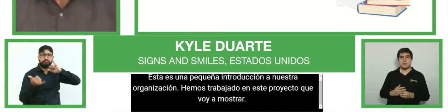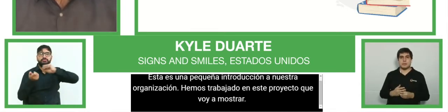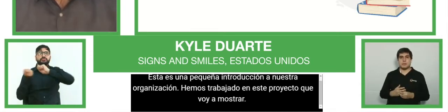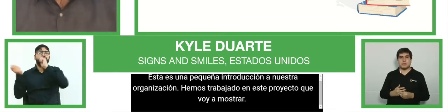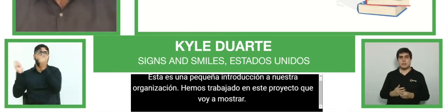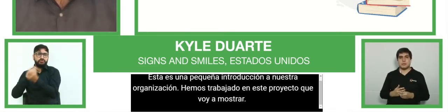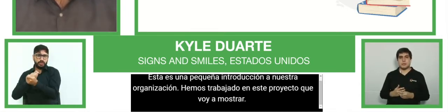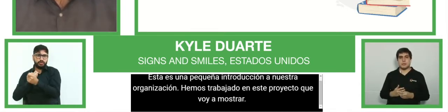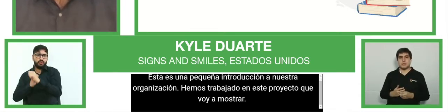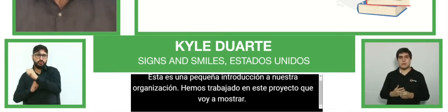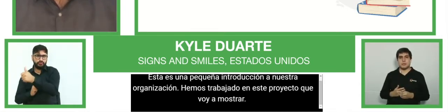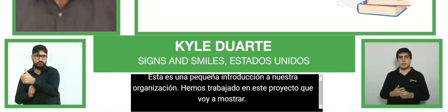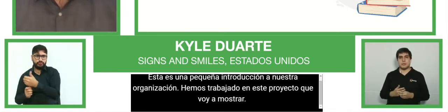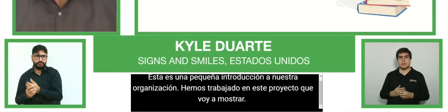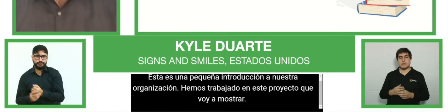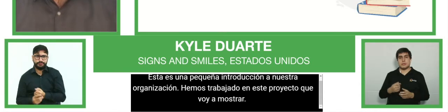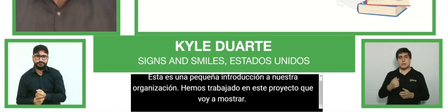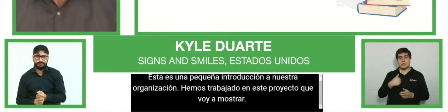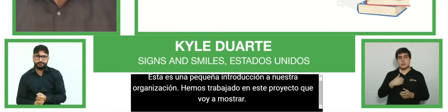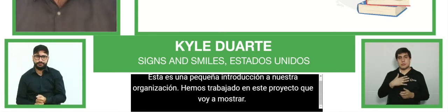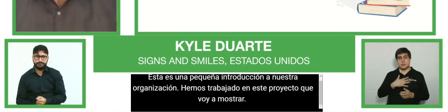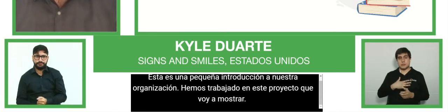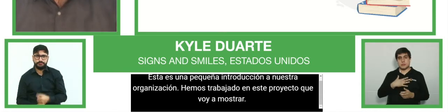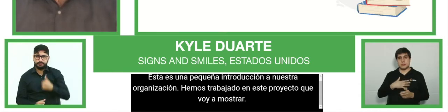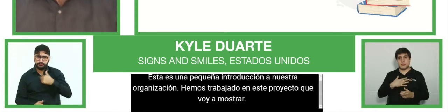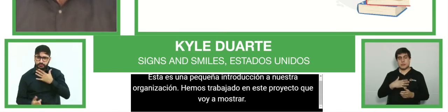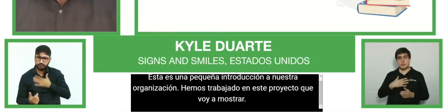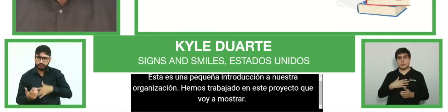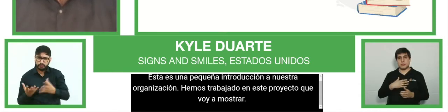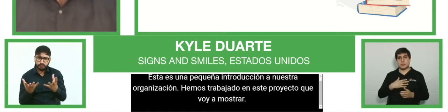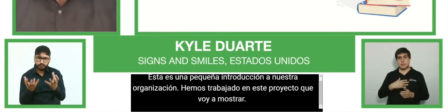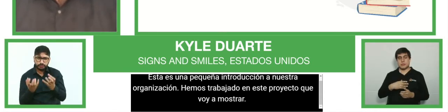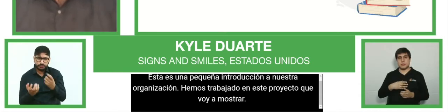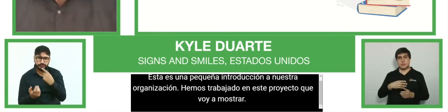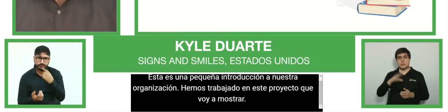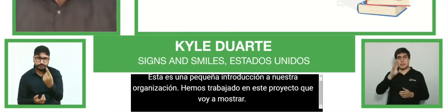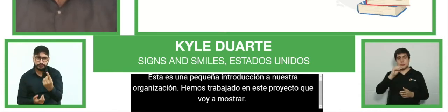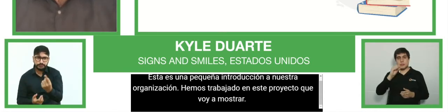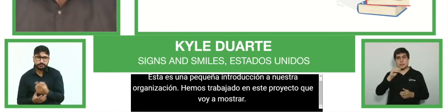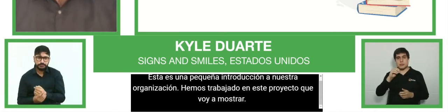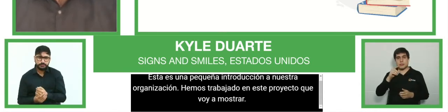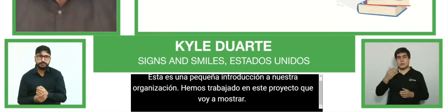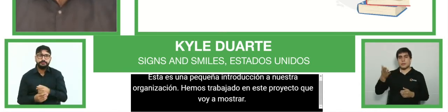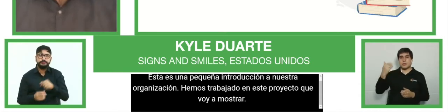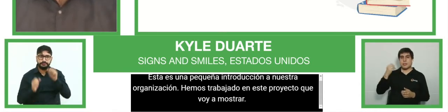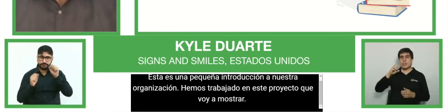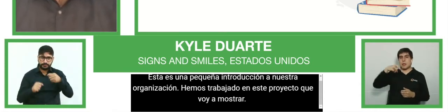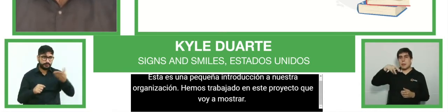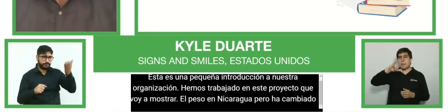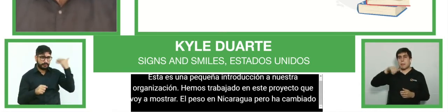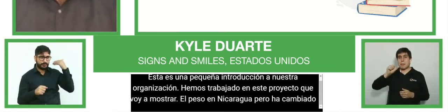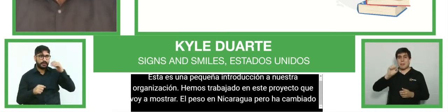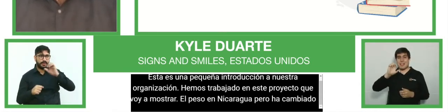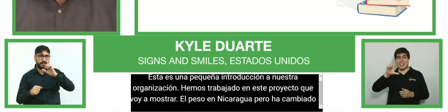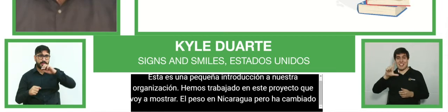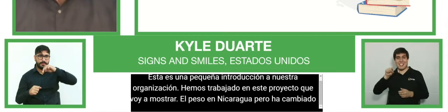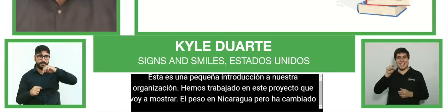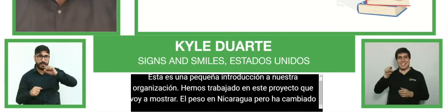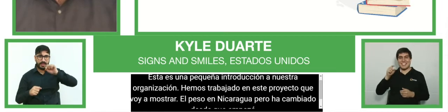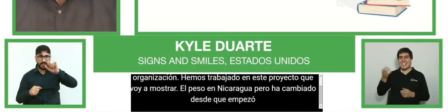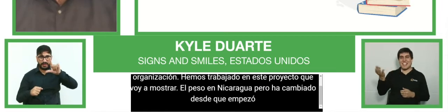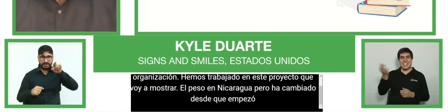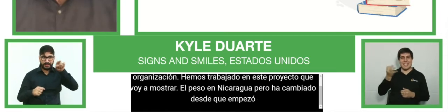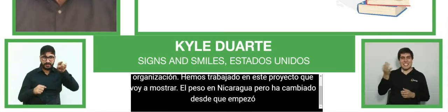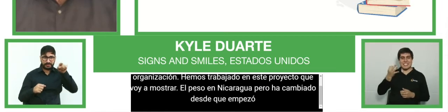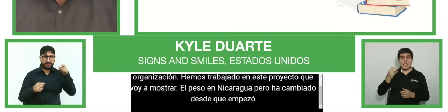Me gustaría hablar respecto de lo que dijo Michal en su charla hoy, que